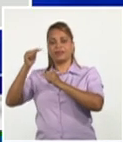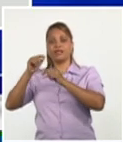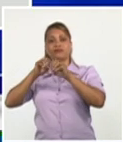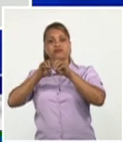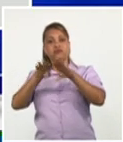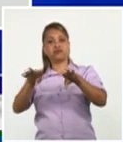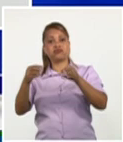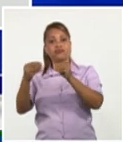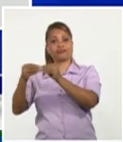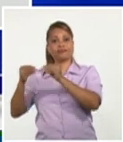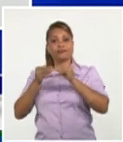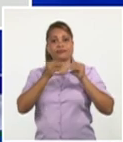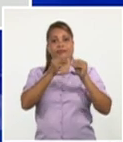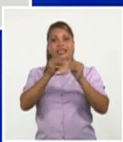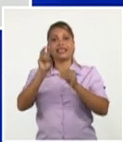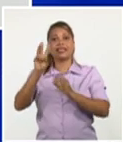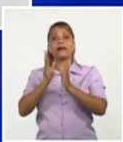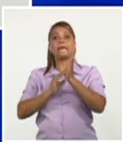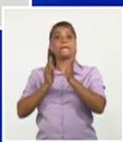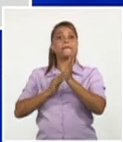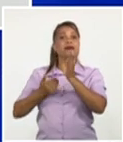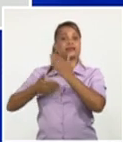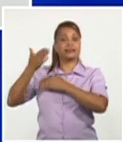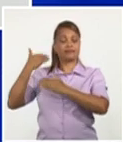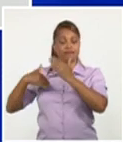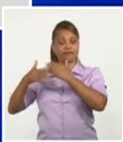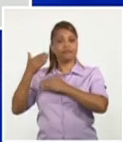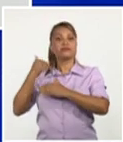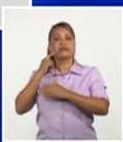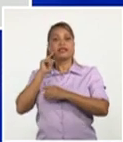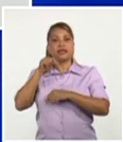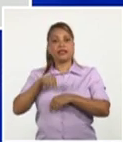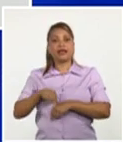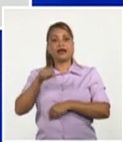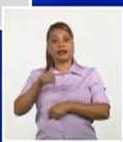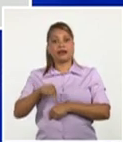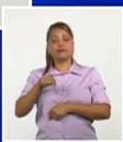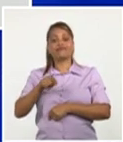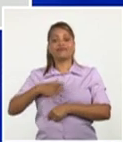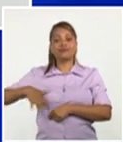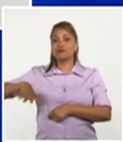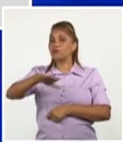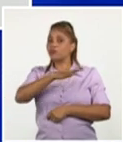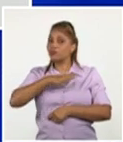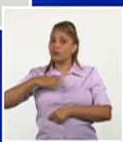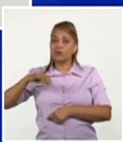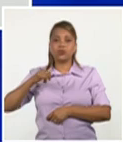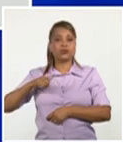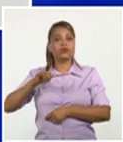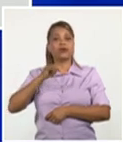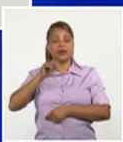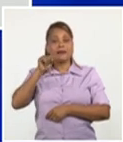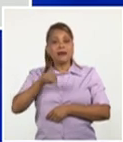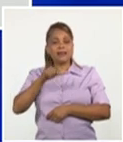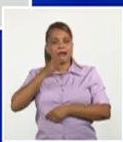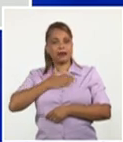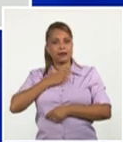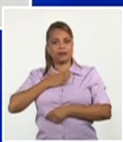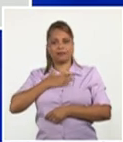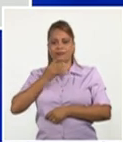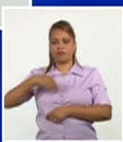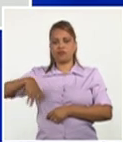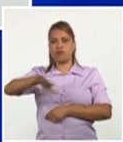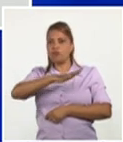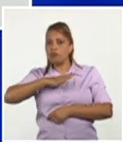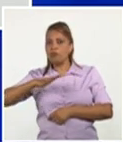desde hace 3 meses, pues es autóctona, es pura de la transmisión en nuestro territorio. Y